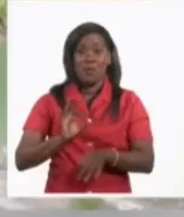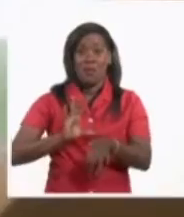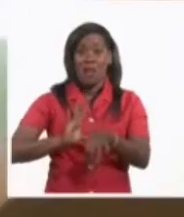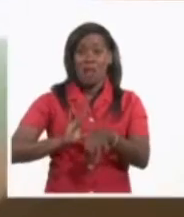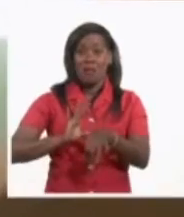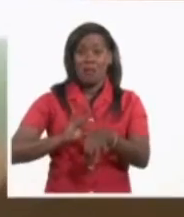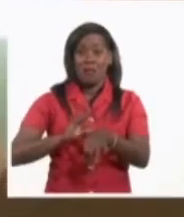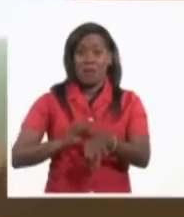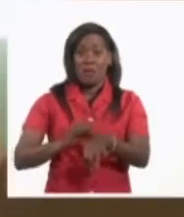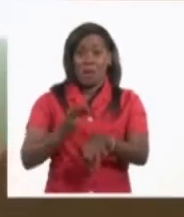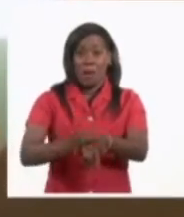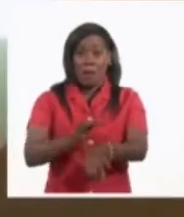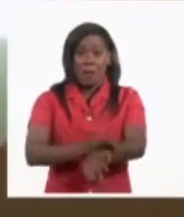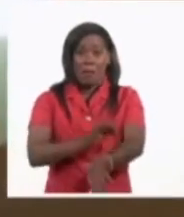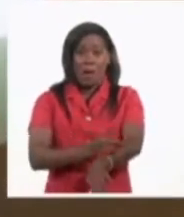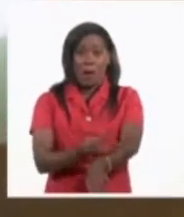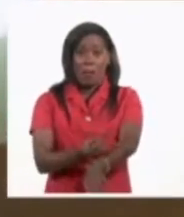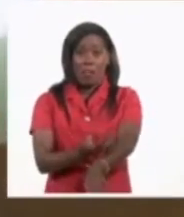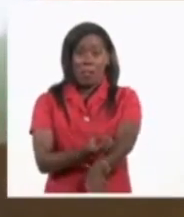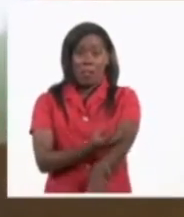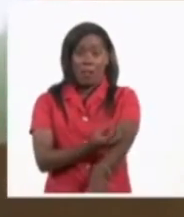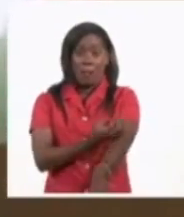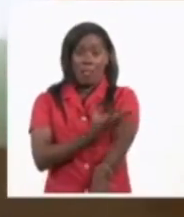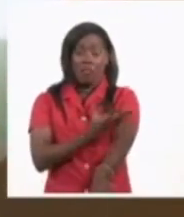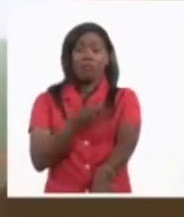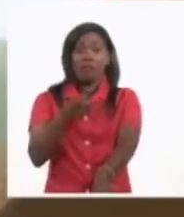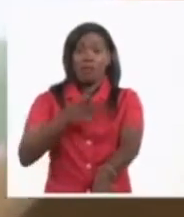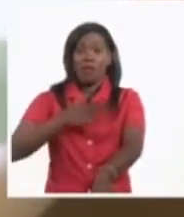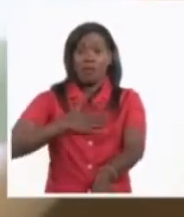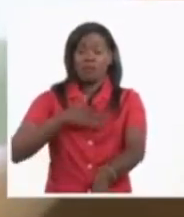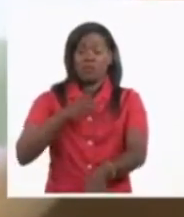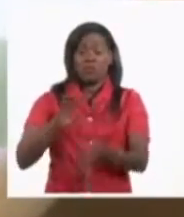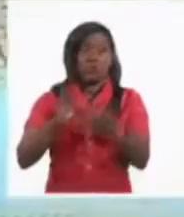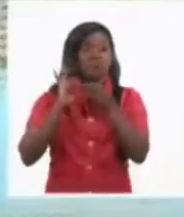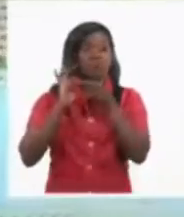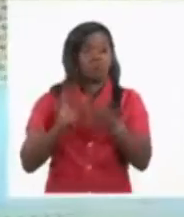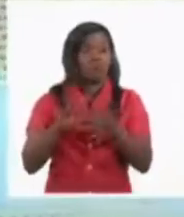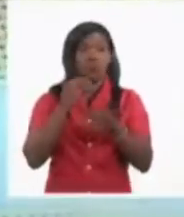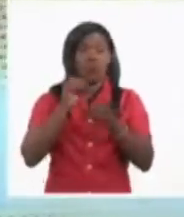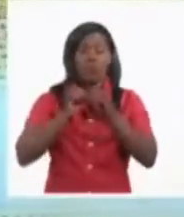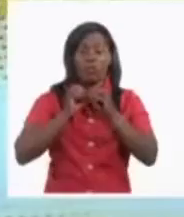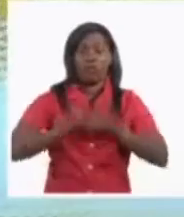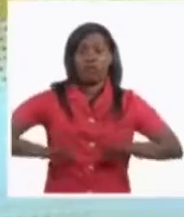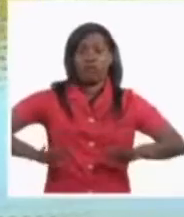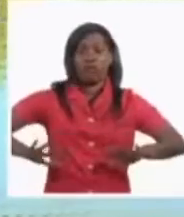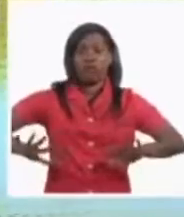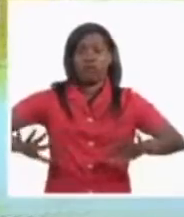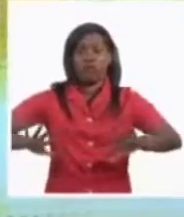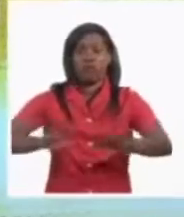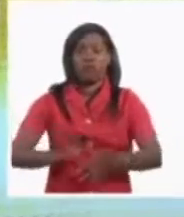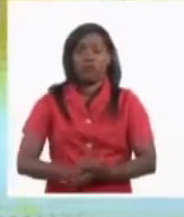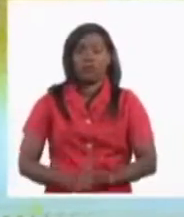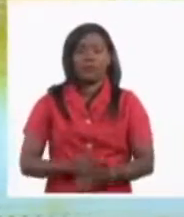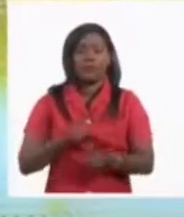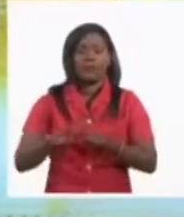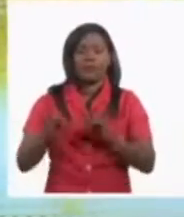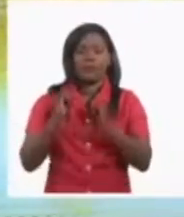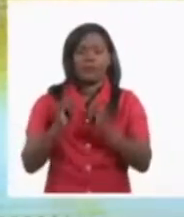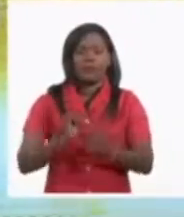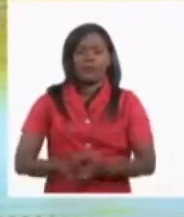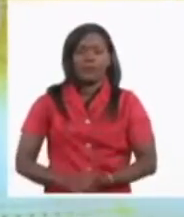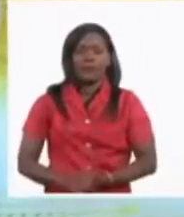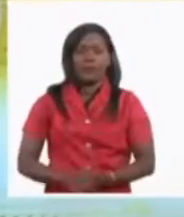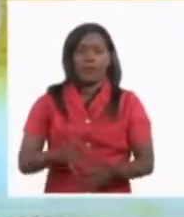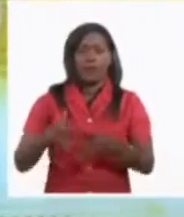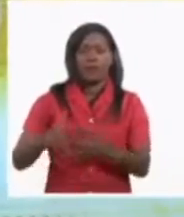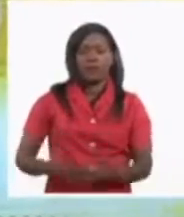como una emergencia mundial, lo que subraya la gravedad del brote. Y vamos a terminar en Estados Unidos.